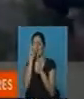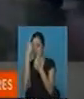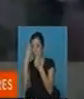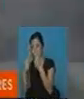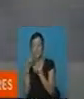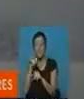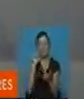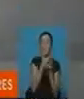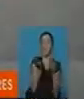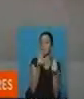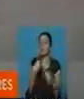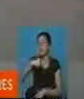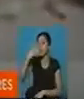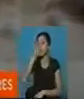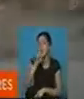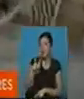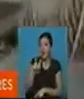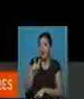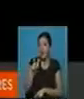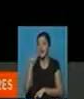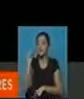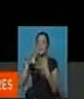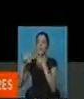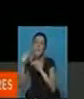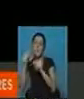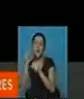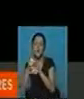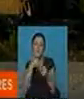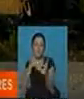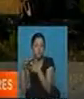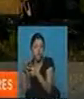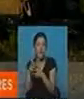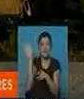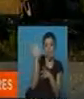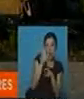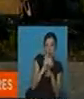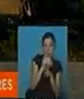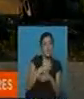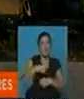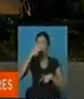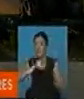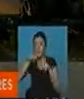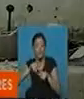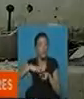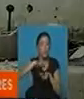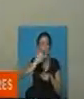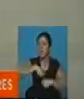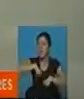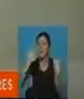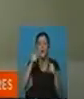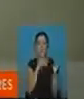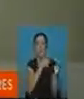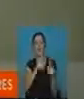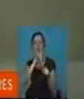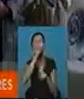a que cualquiera adopte su franchising, atacando a occidentales infieles en cualquier ocasión propicia y con los medios a